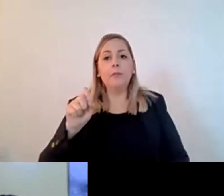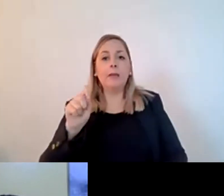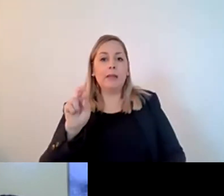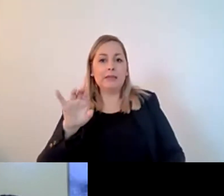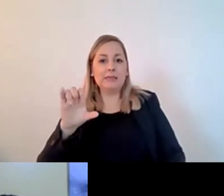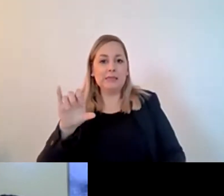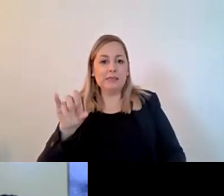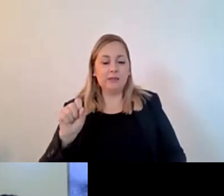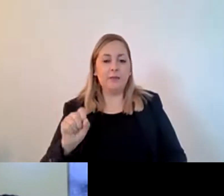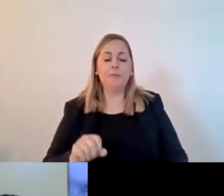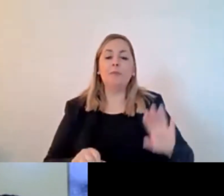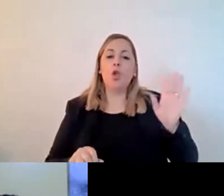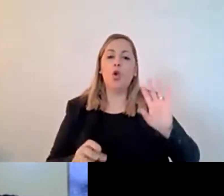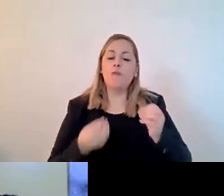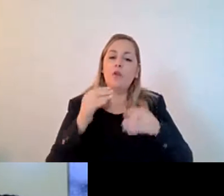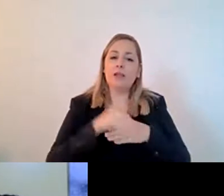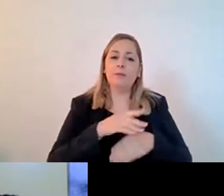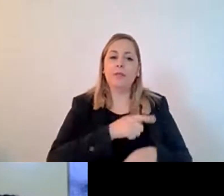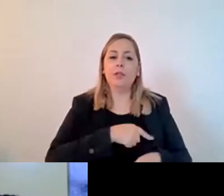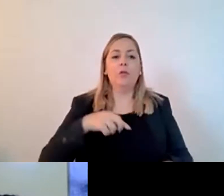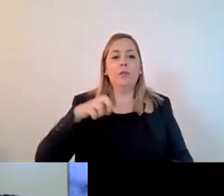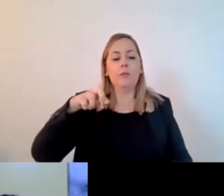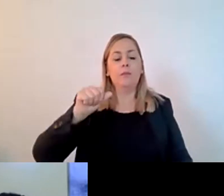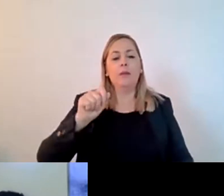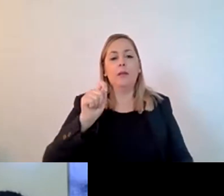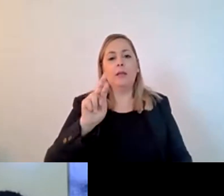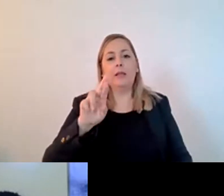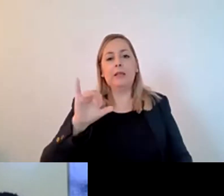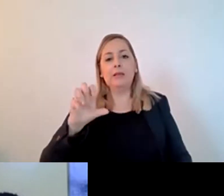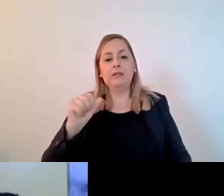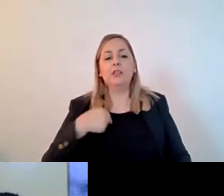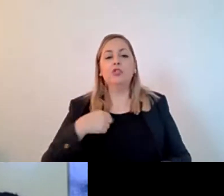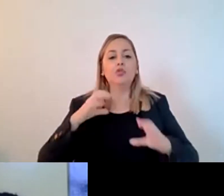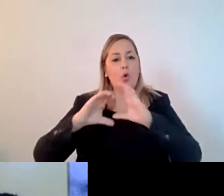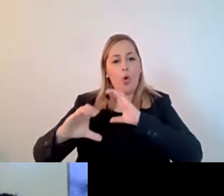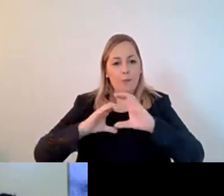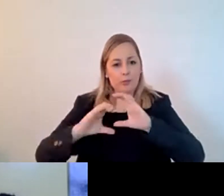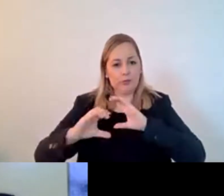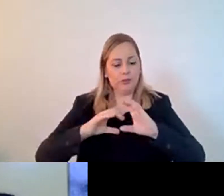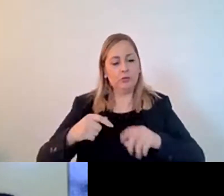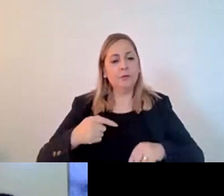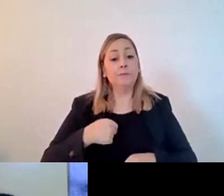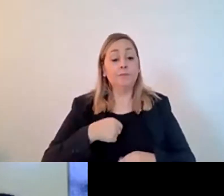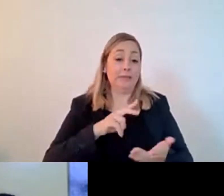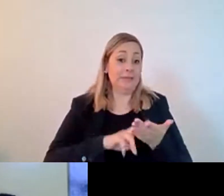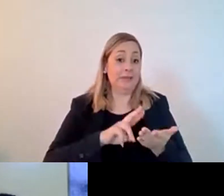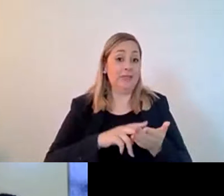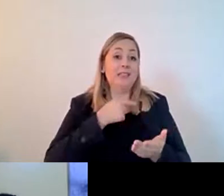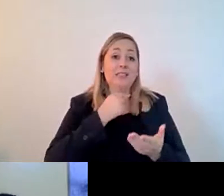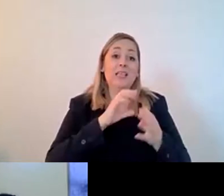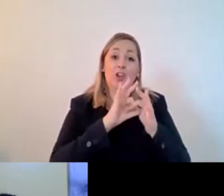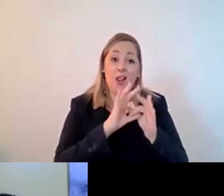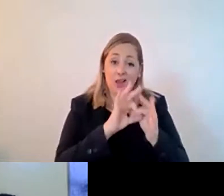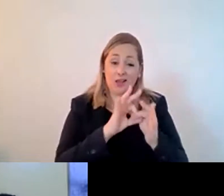tardes. Mi nombre es Patricia Castro, soy de Comunicaciones y la verdad es que quería agradecerle